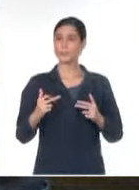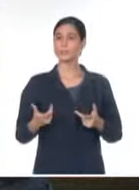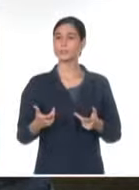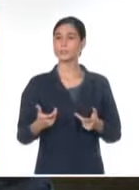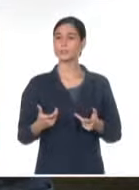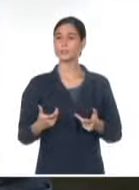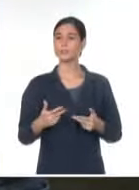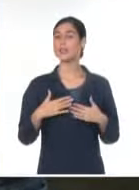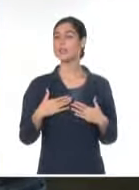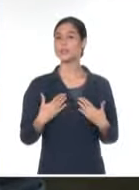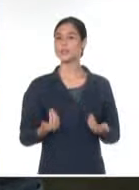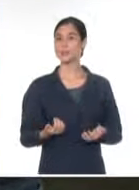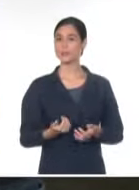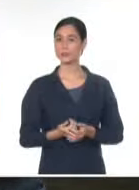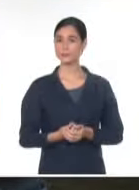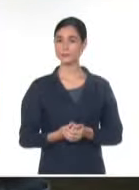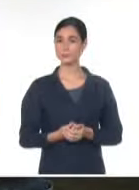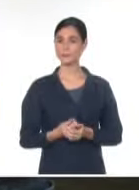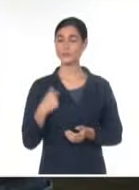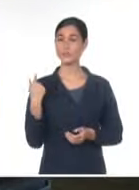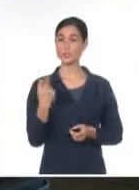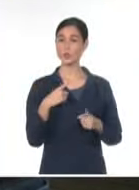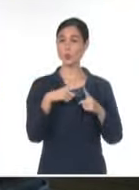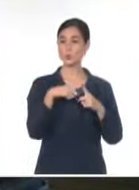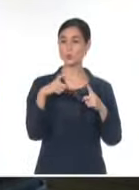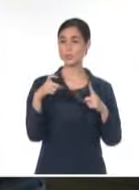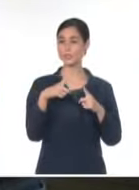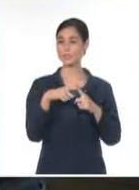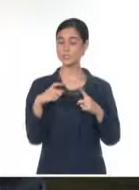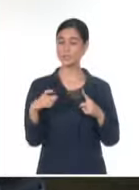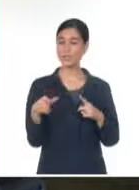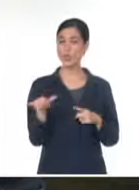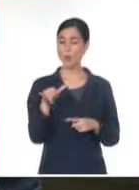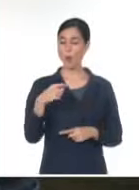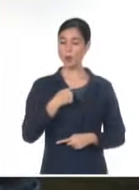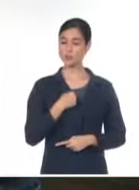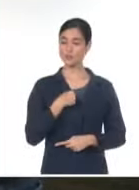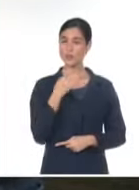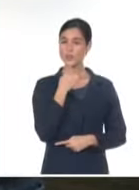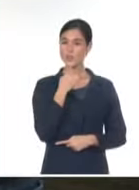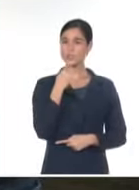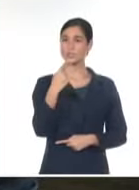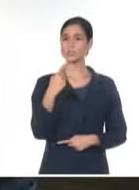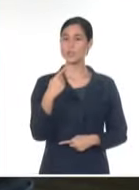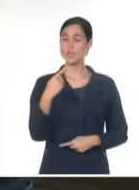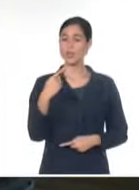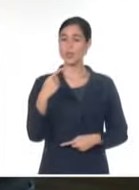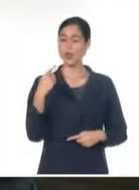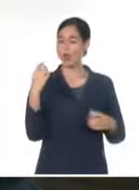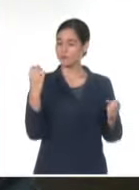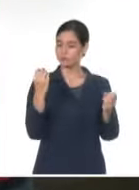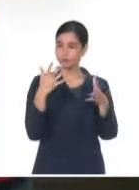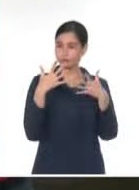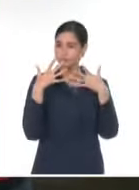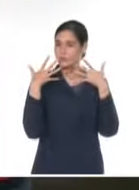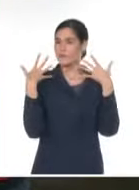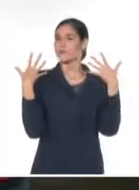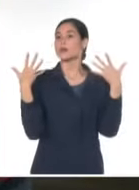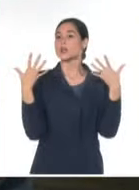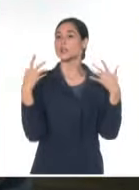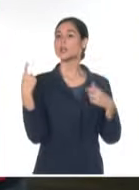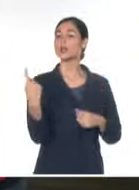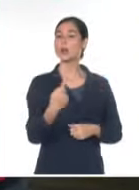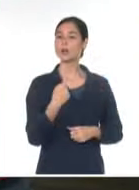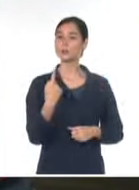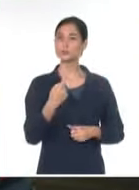del Secretariado Nacional de la CTC en el mío propio, de verdad el legítimo orgullo que siento de tenerlo a todos ustedes